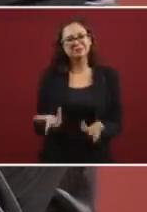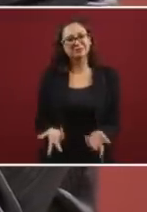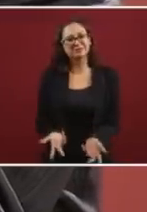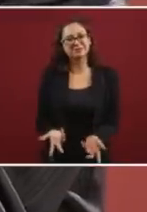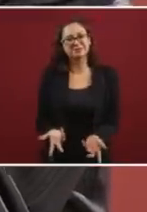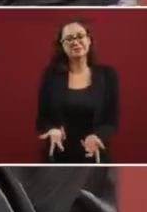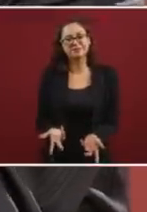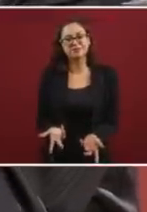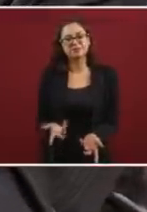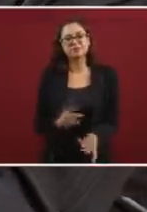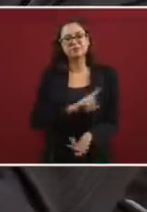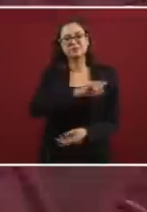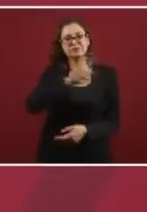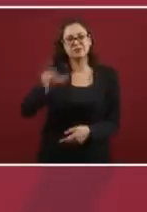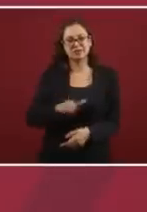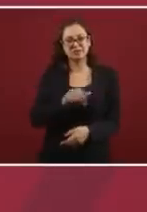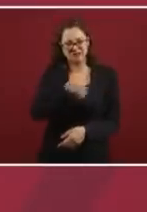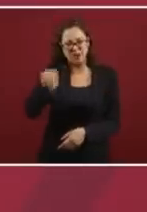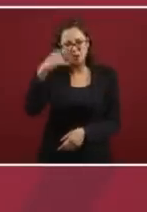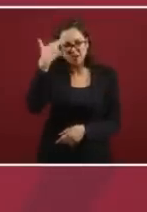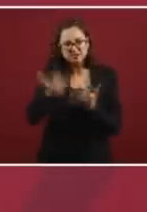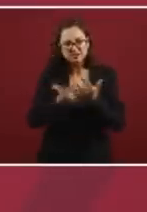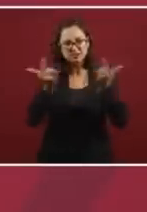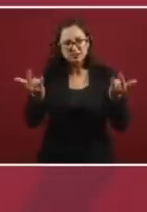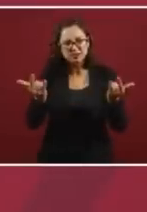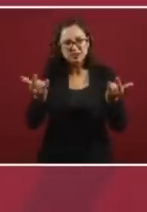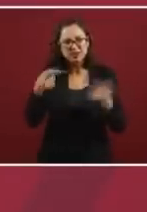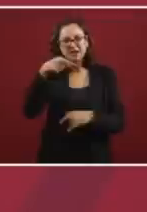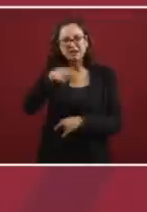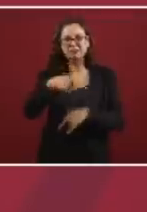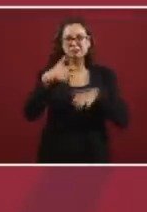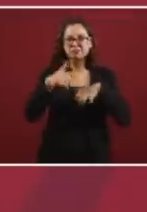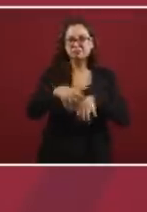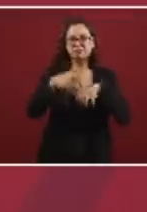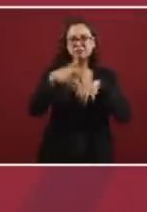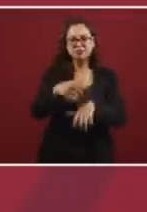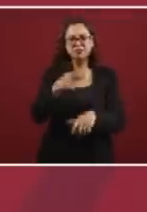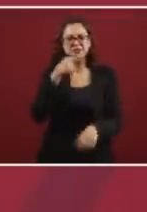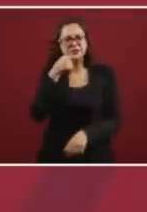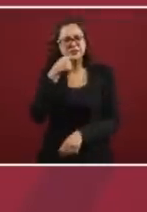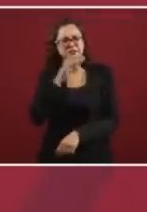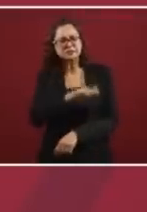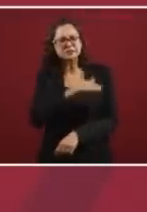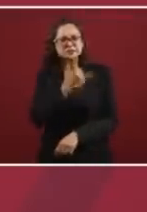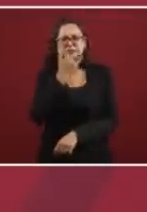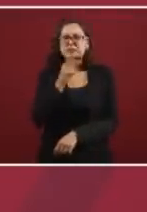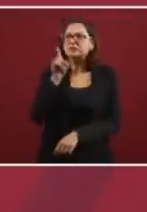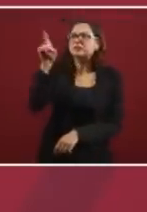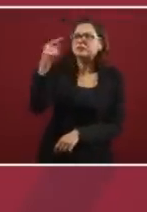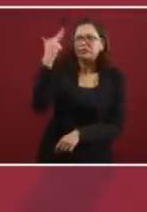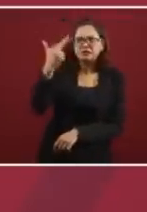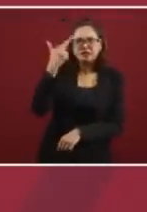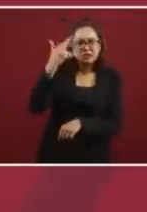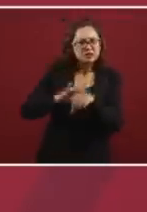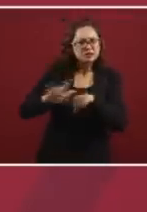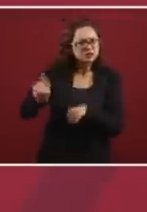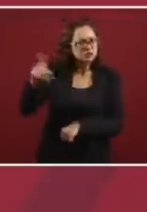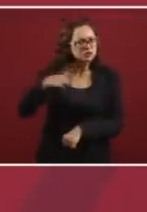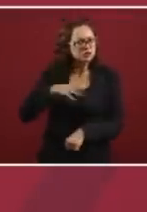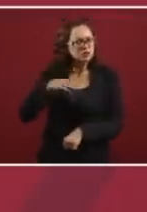y en el desfile este el niño señaló de que el rey va desnudo